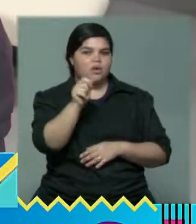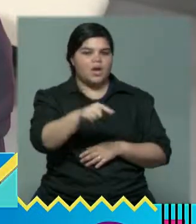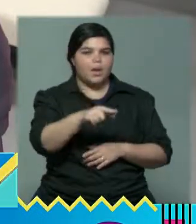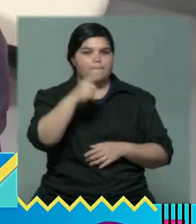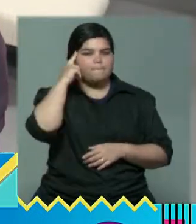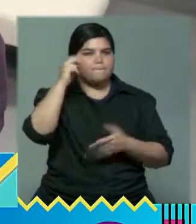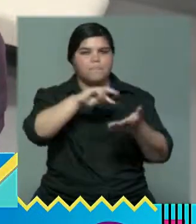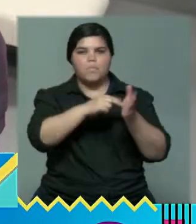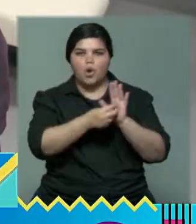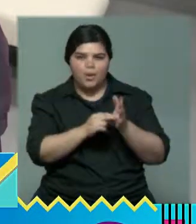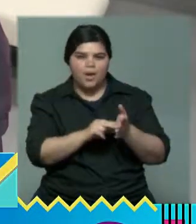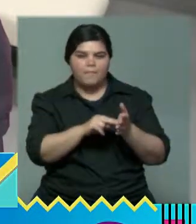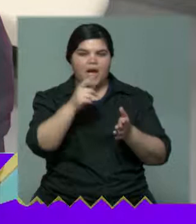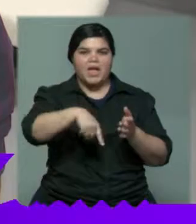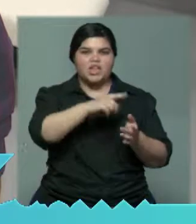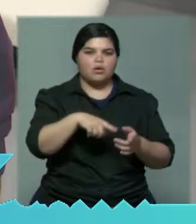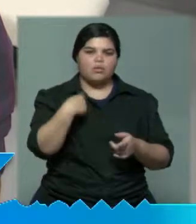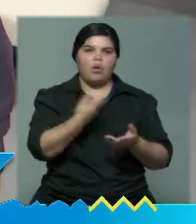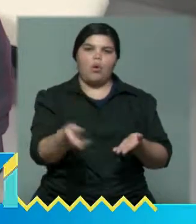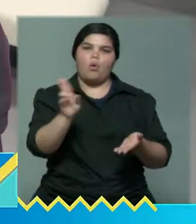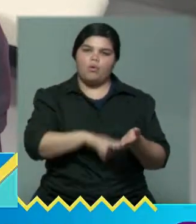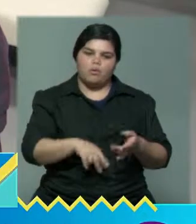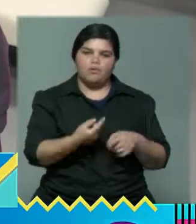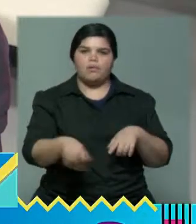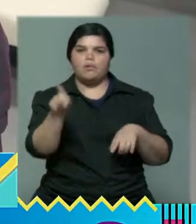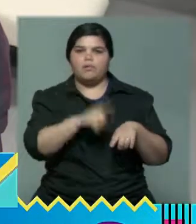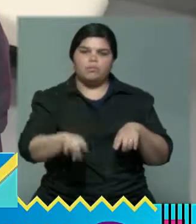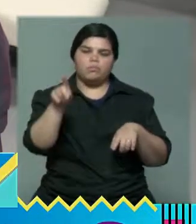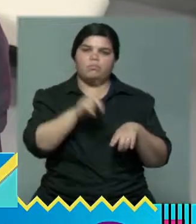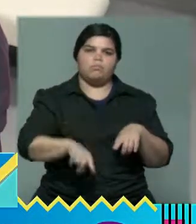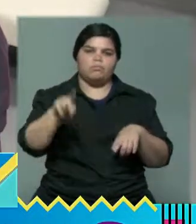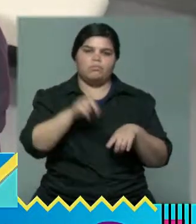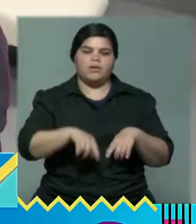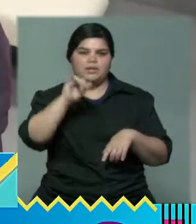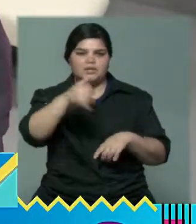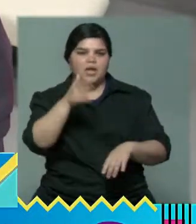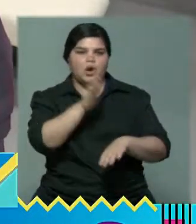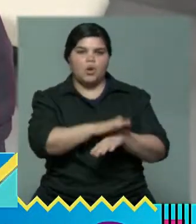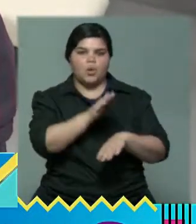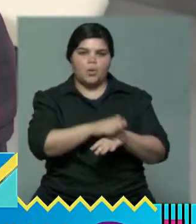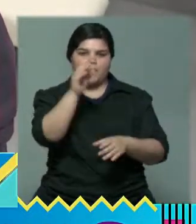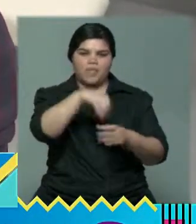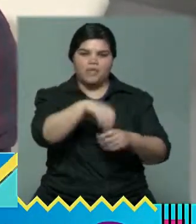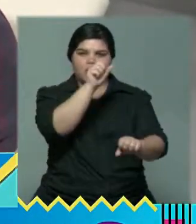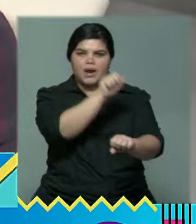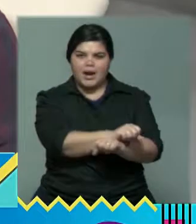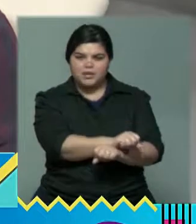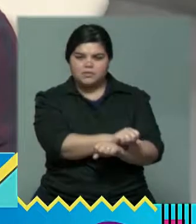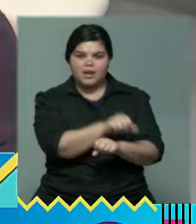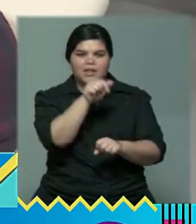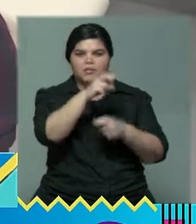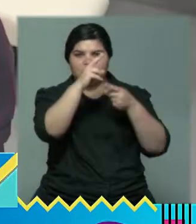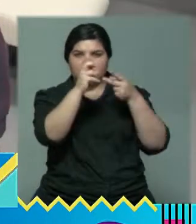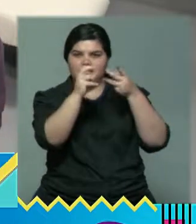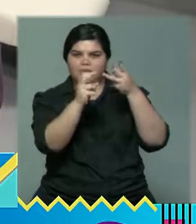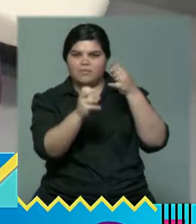enfermedad, son personas reincidentes una vez que complementan ya su culpabilidad en la cárcel. Digo, son distintos temas que seguramente vamos a ir